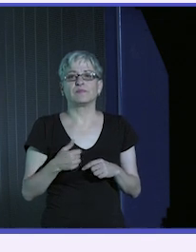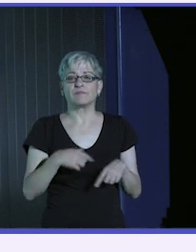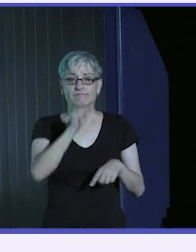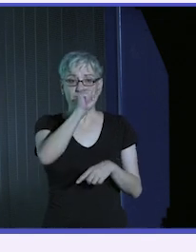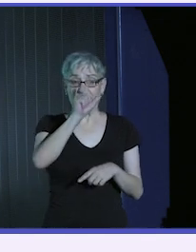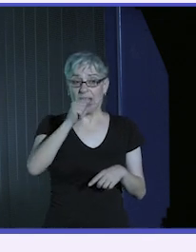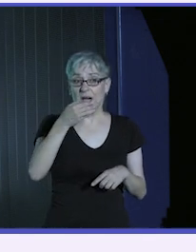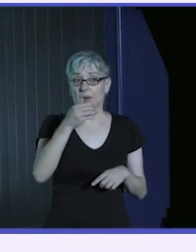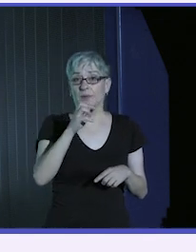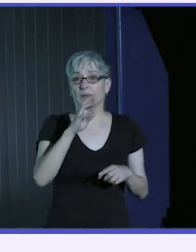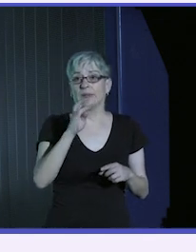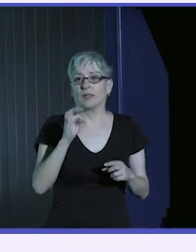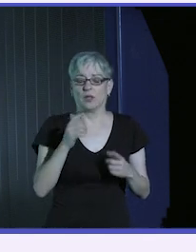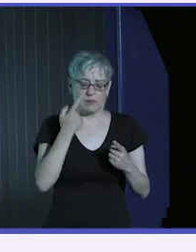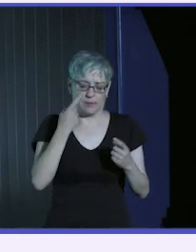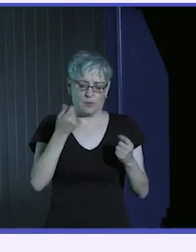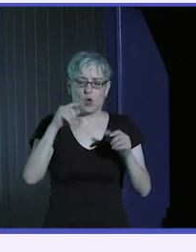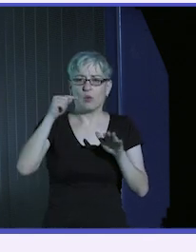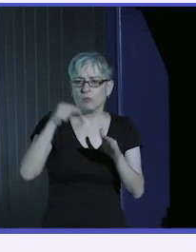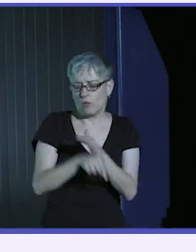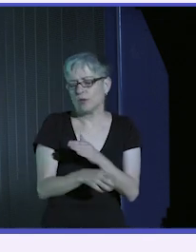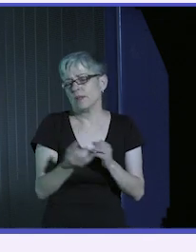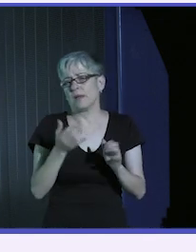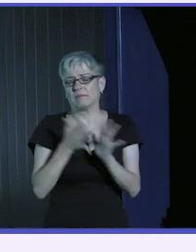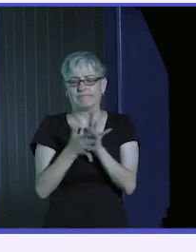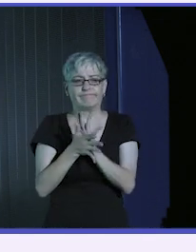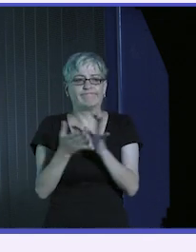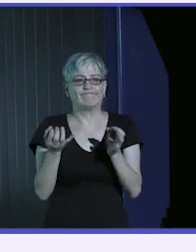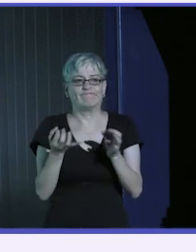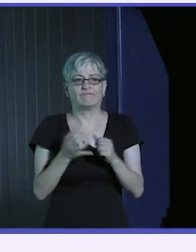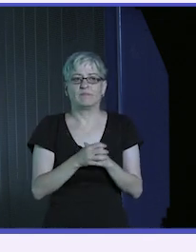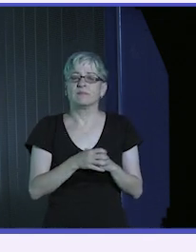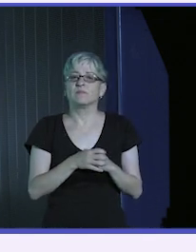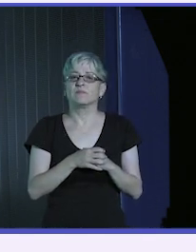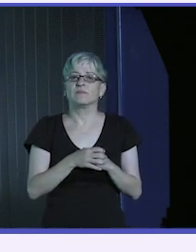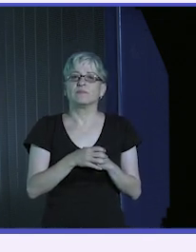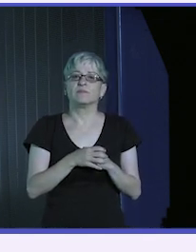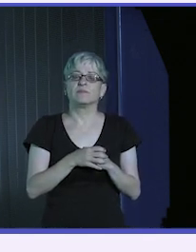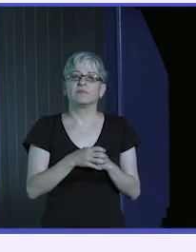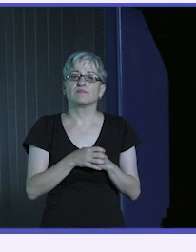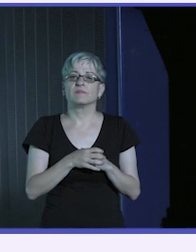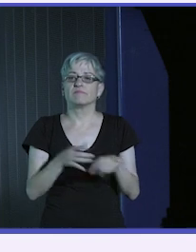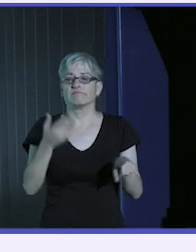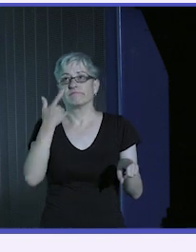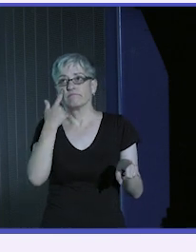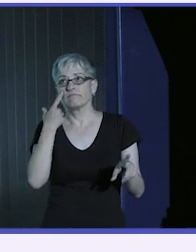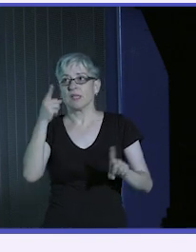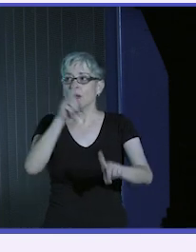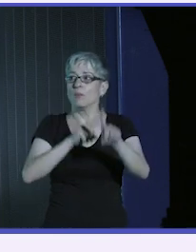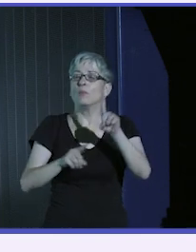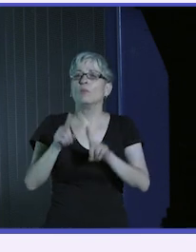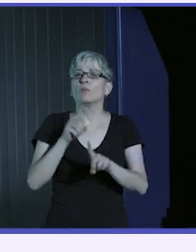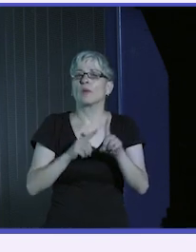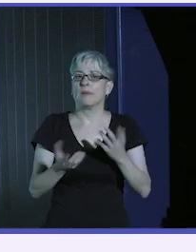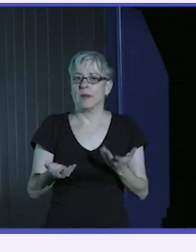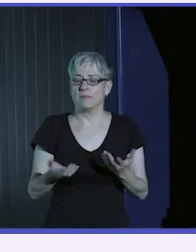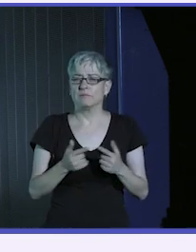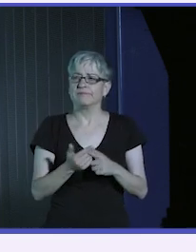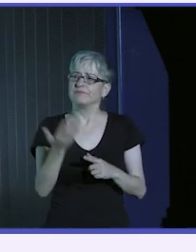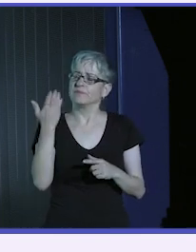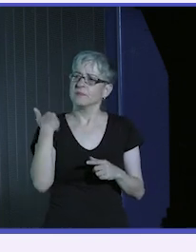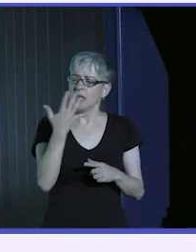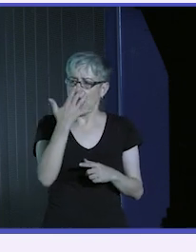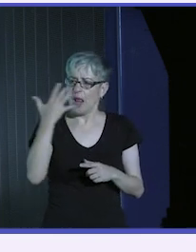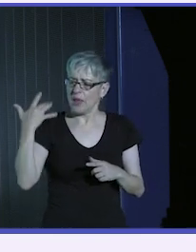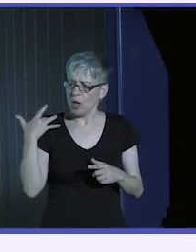Alberto, pero vamos a ir un poco más en profundidad, qué significa todo esto. Un poco antes de nada, la problemática. Hace 5 años,